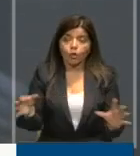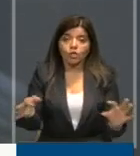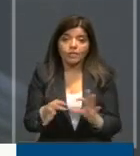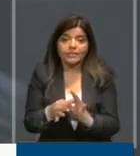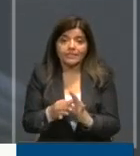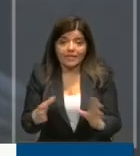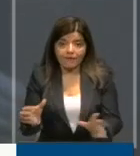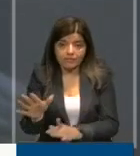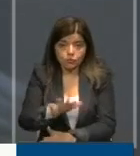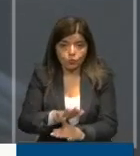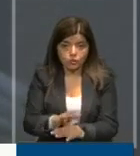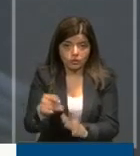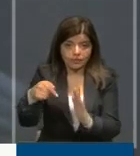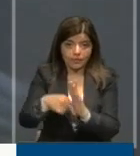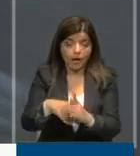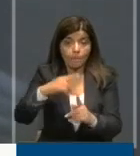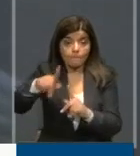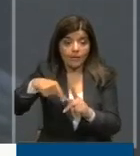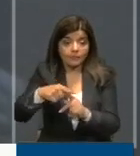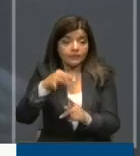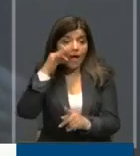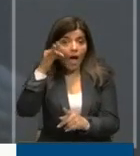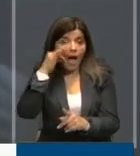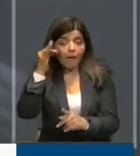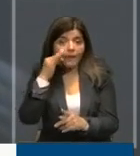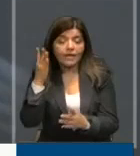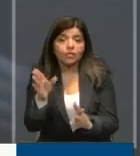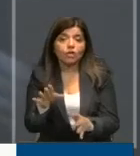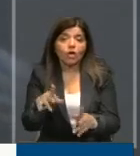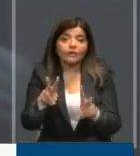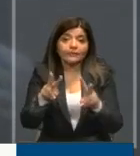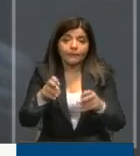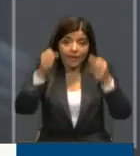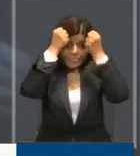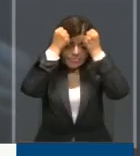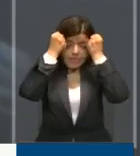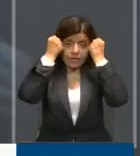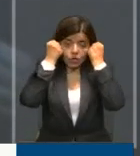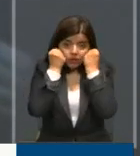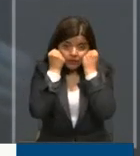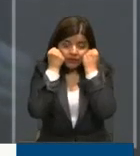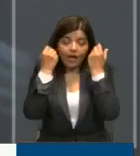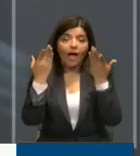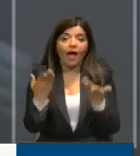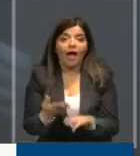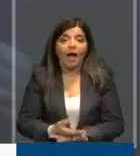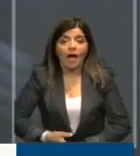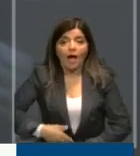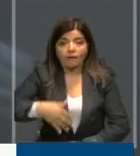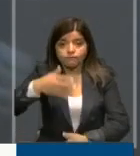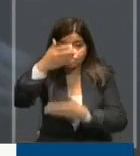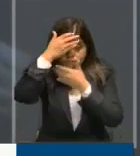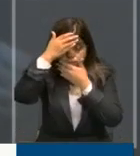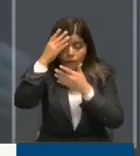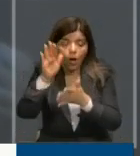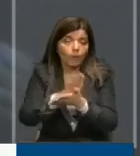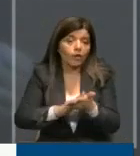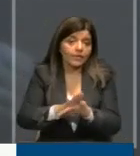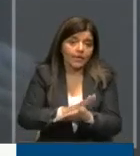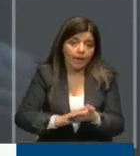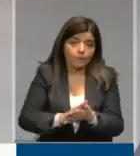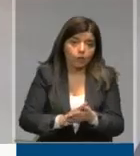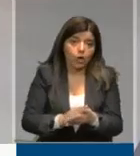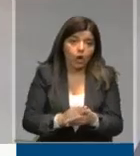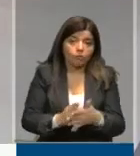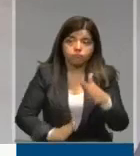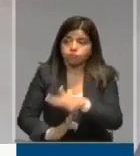agrega, y por eso está en amarillo ahí, la causal de acto terrorista. En todos los estados de excepción se puede restringir, por ejemplo, la libertad